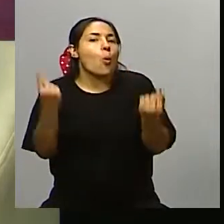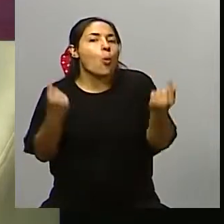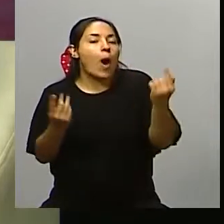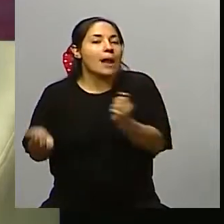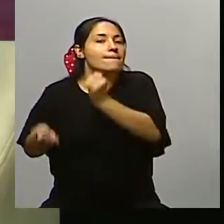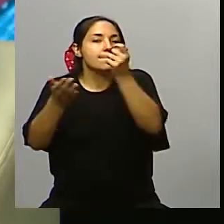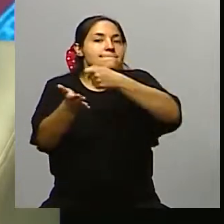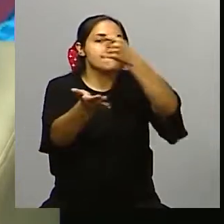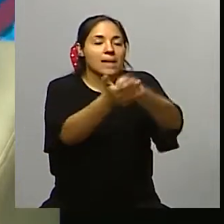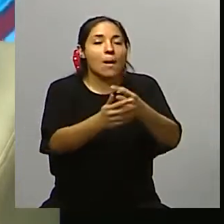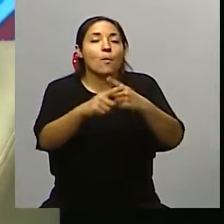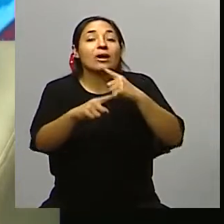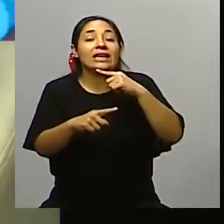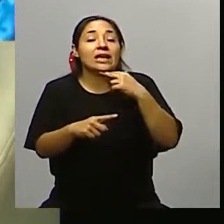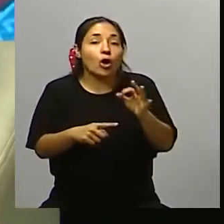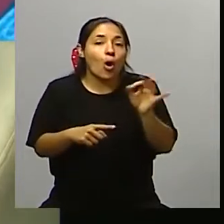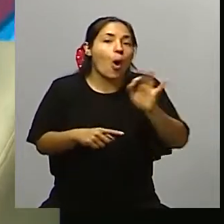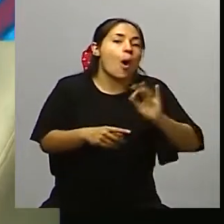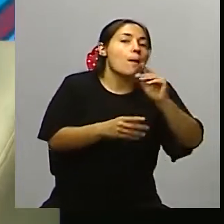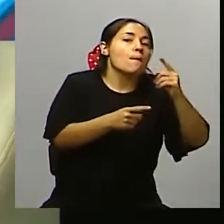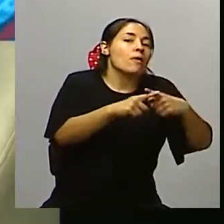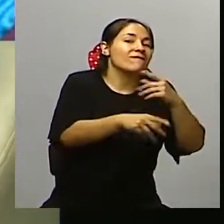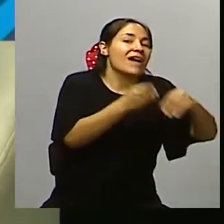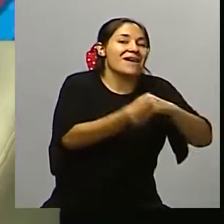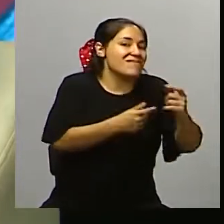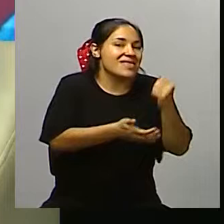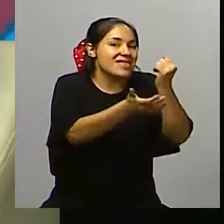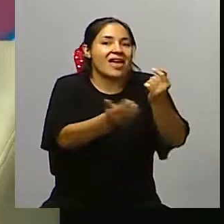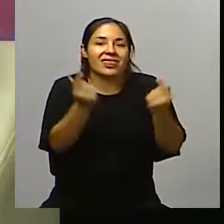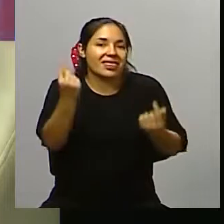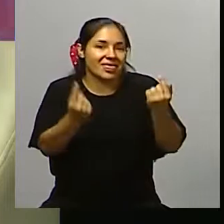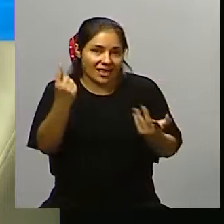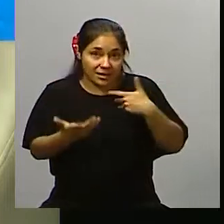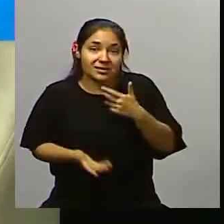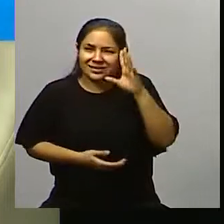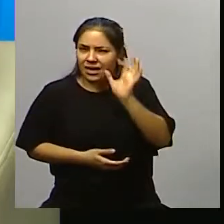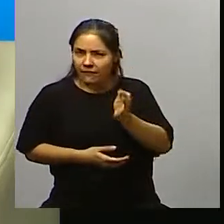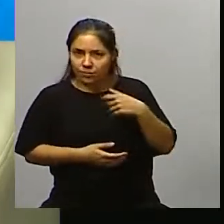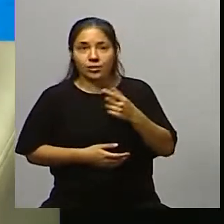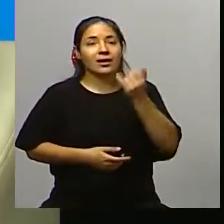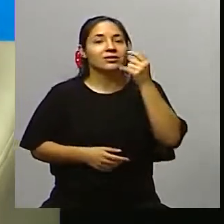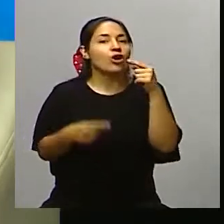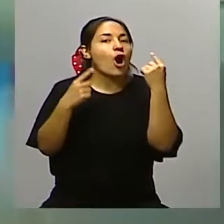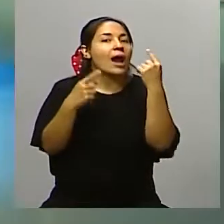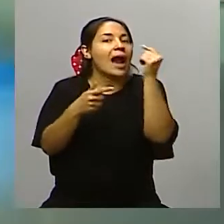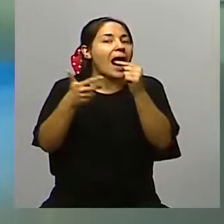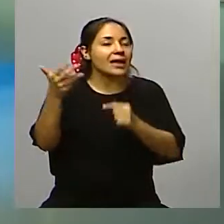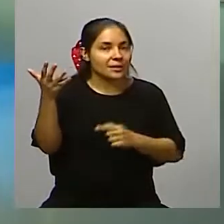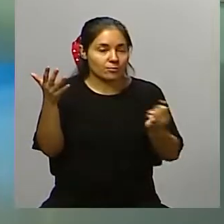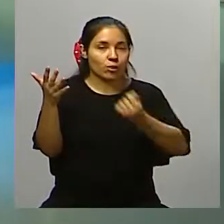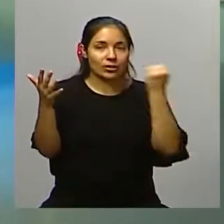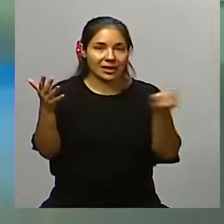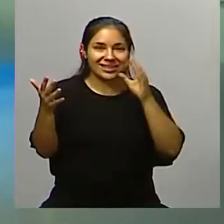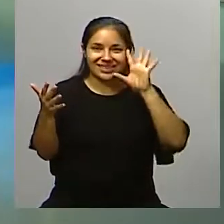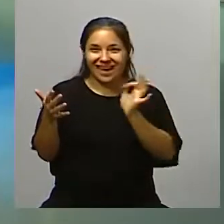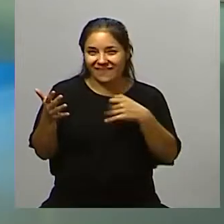niño o a esa niña. Así que creo que eso, digo, es una de las características principales que viene a romper un poco el mito. Después están